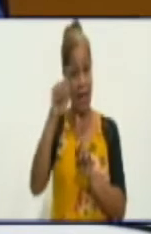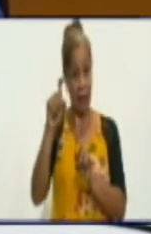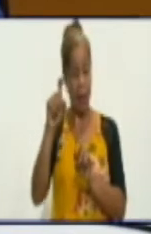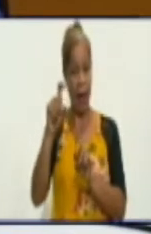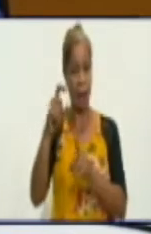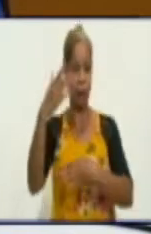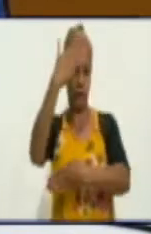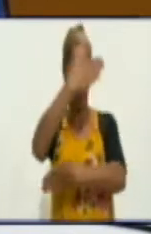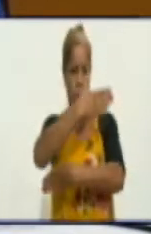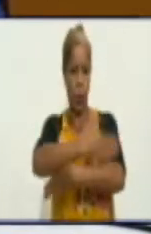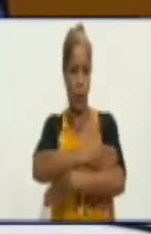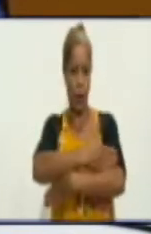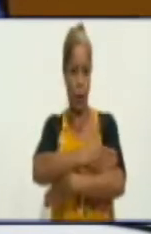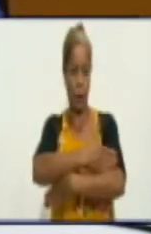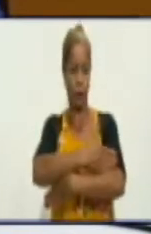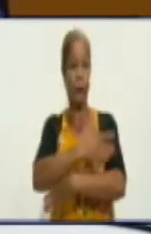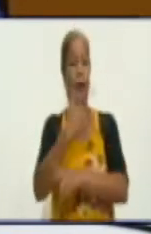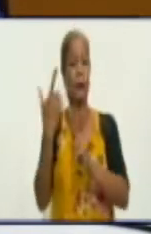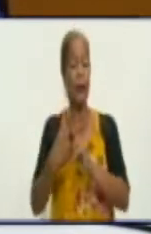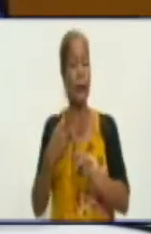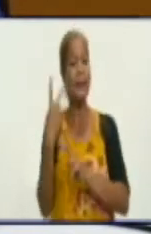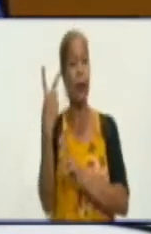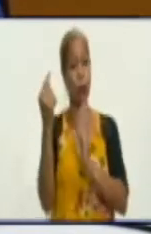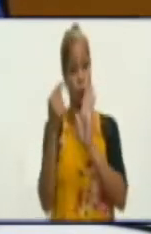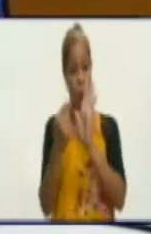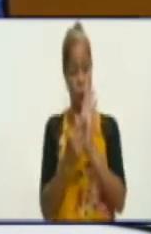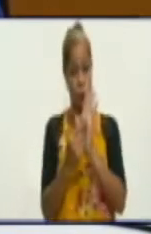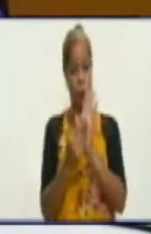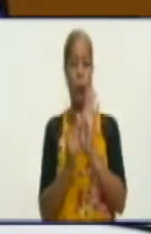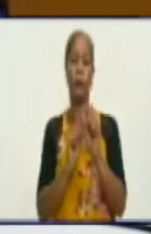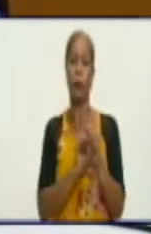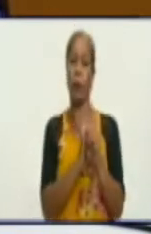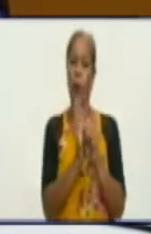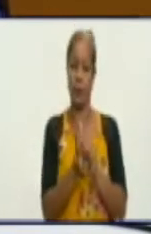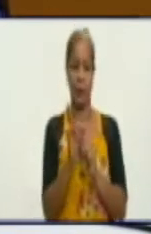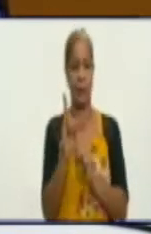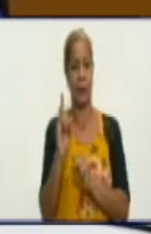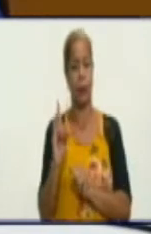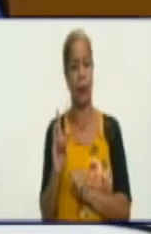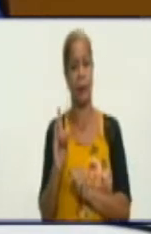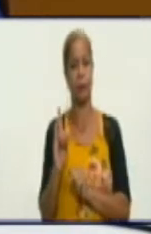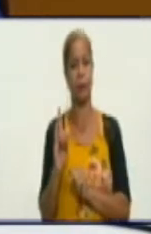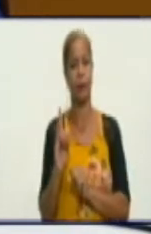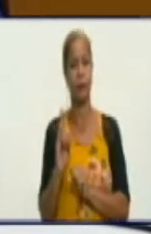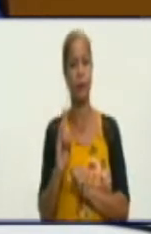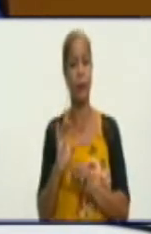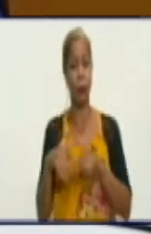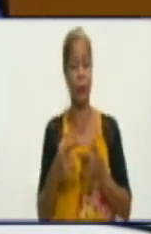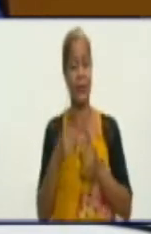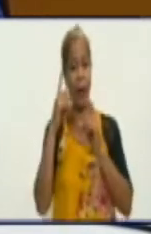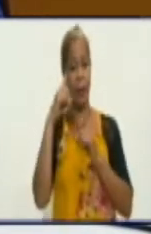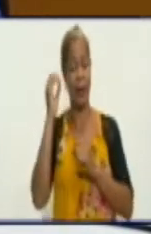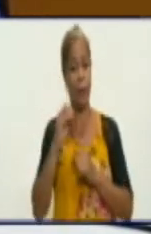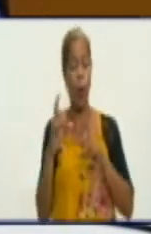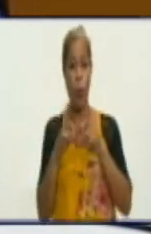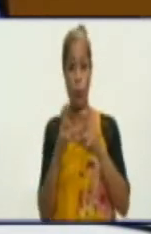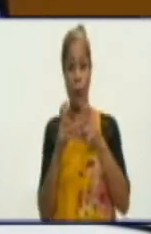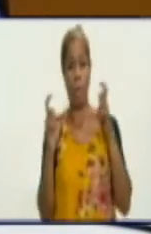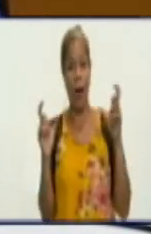tema de la pandemia. El bloqueo impacta de forma directa en cuanto a los